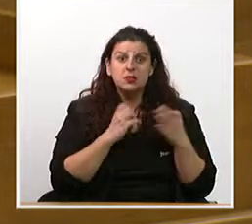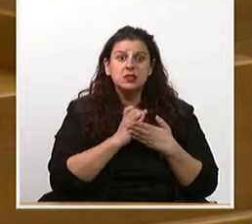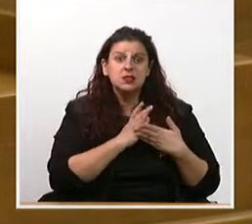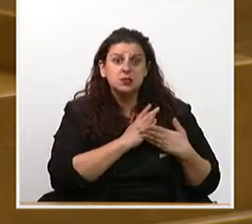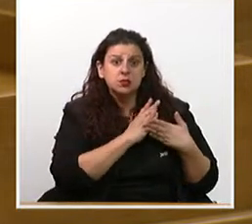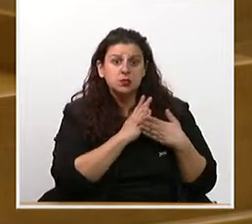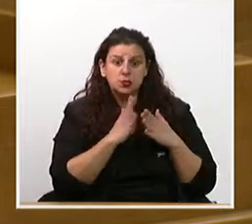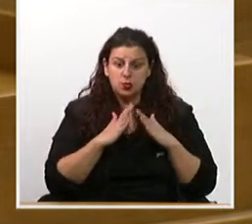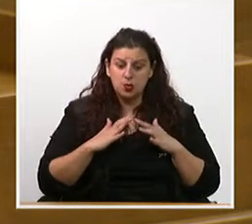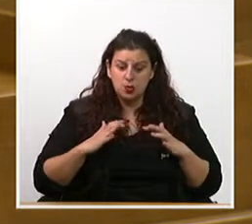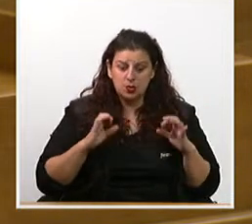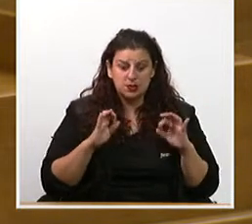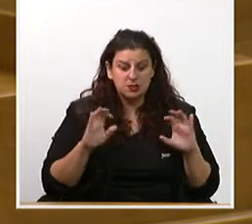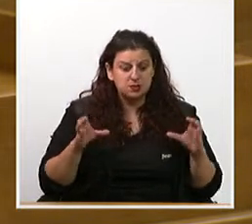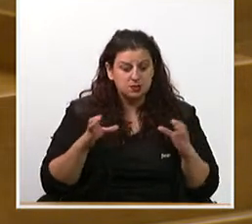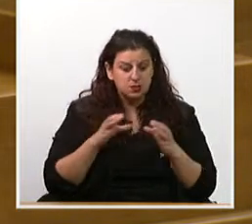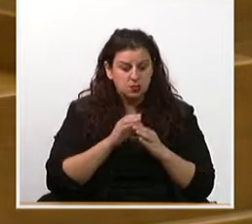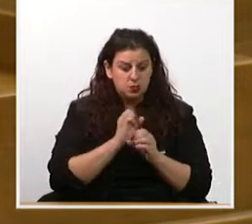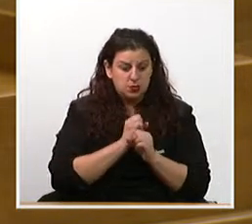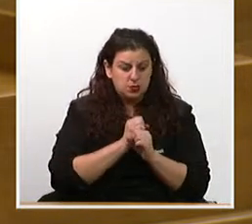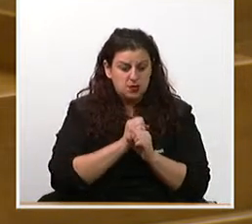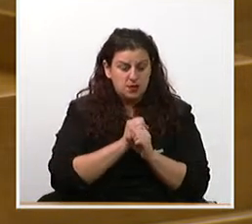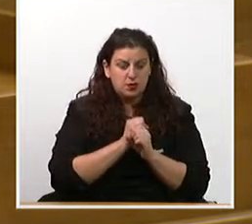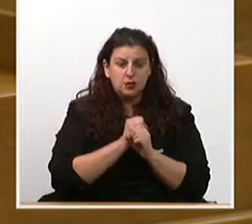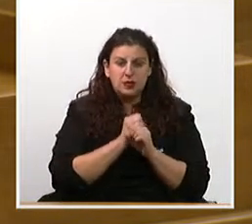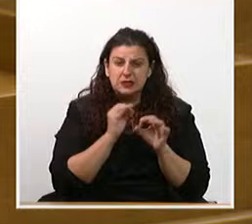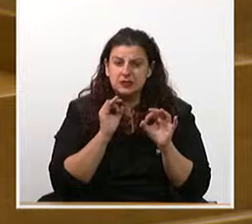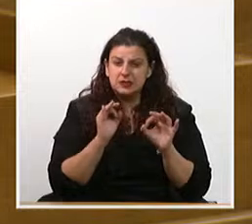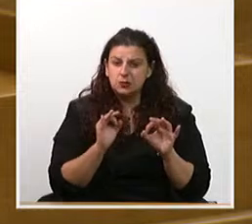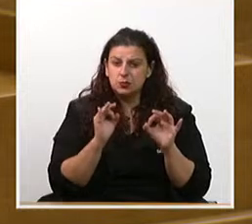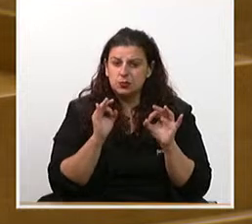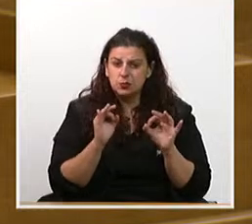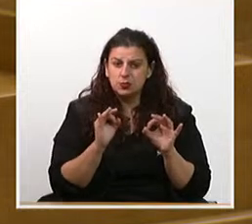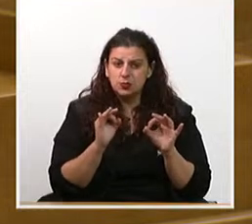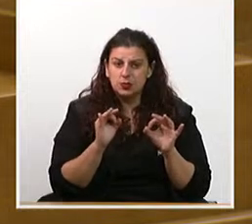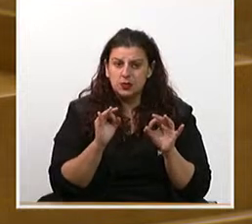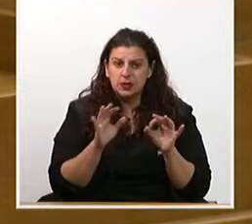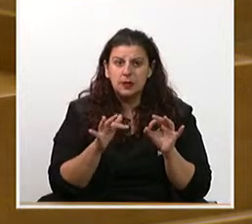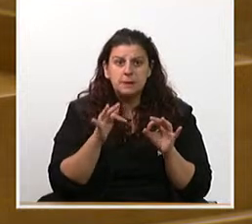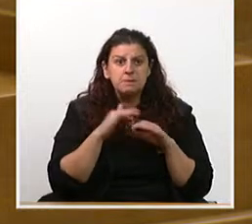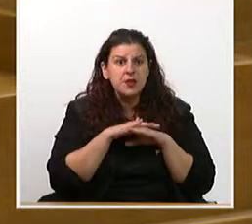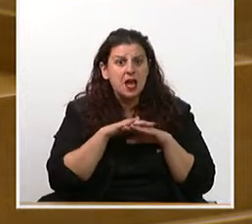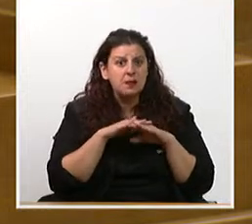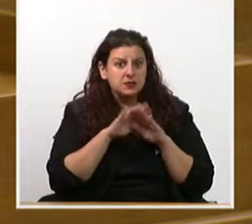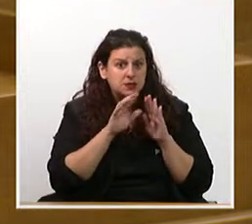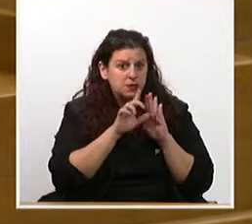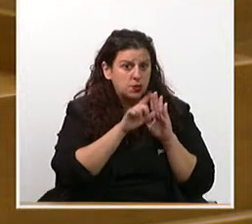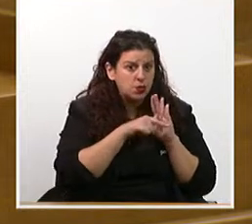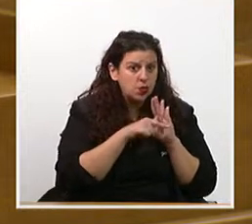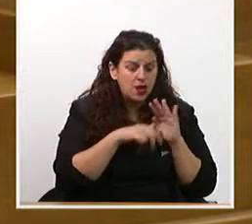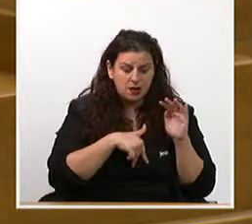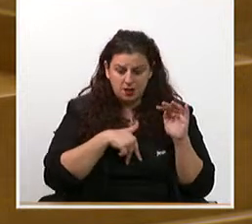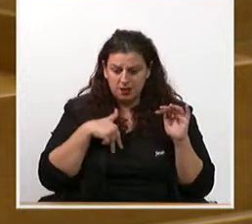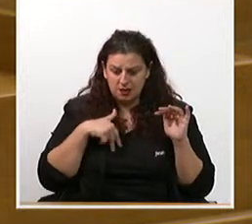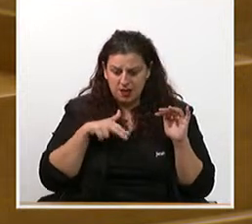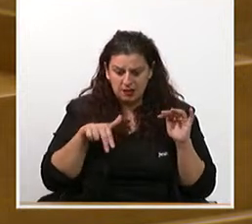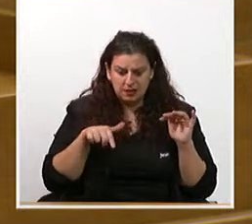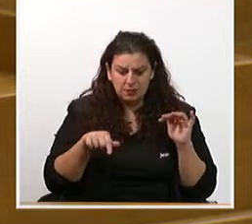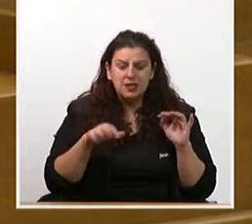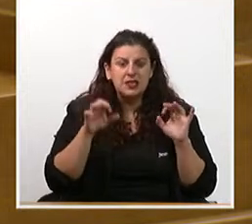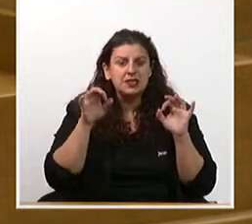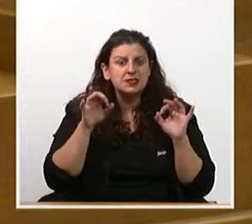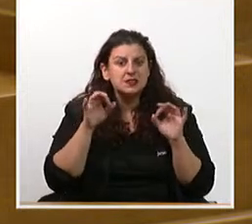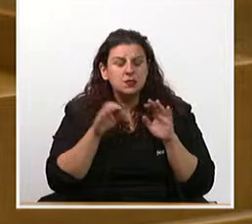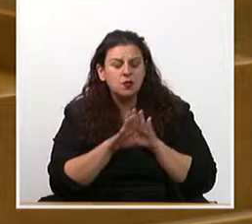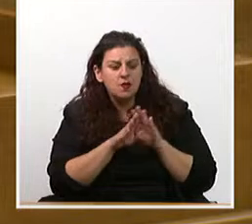Cortes en ese grupo de trabajo eh seguro que eh además de las administraciones locales y regionales seguro que encontramos la vía